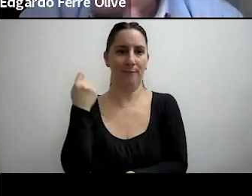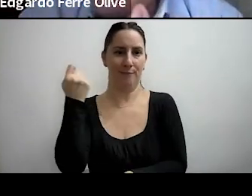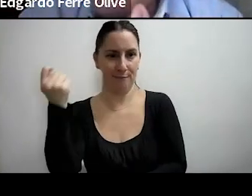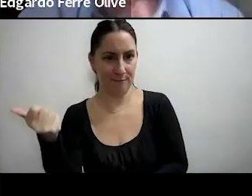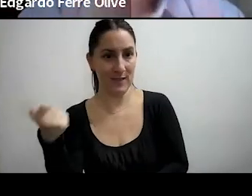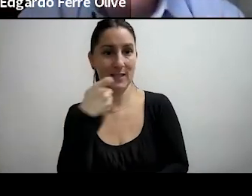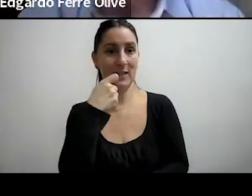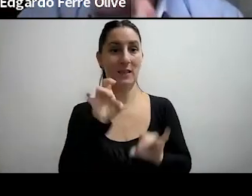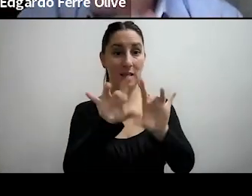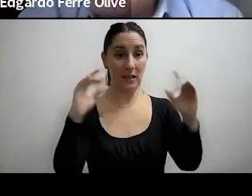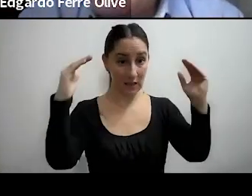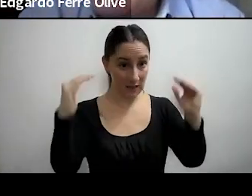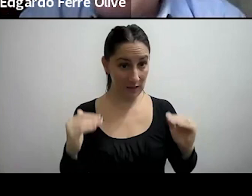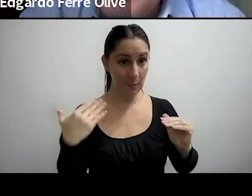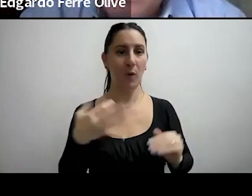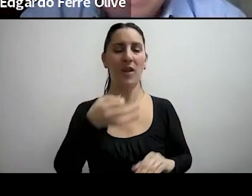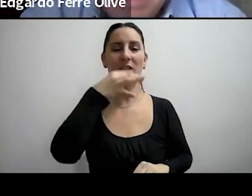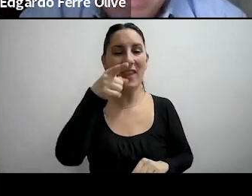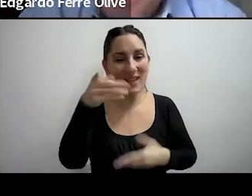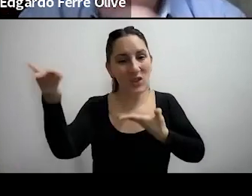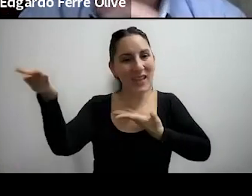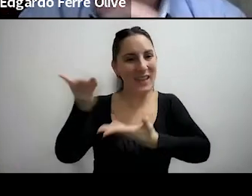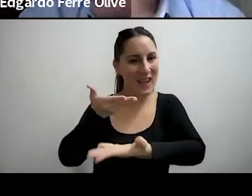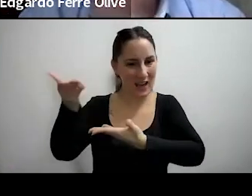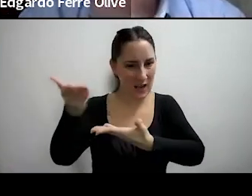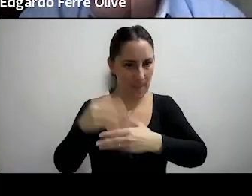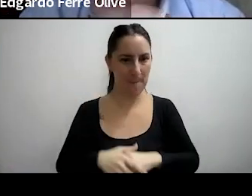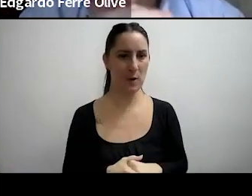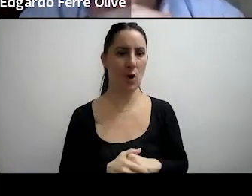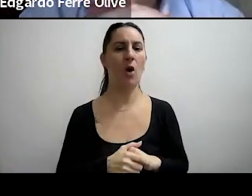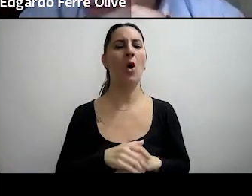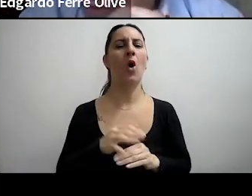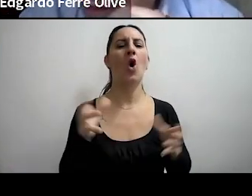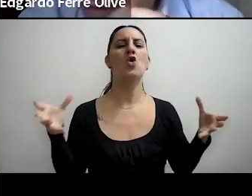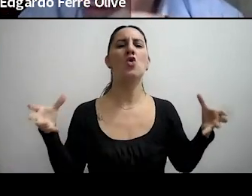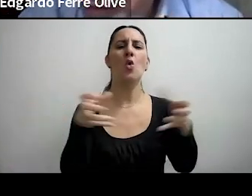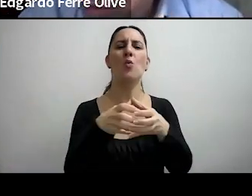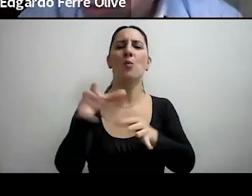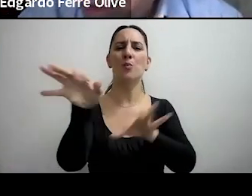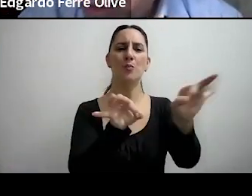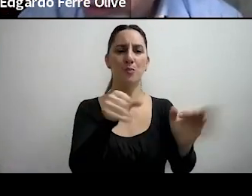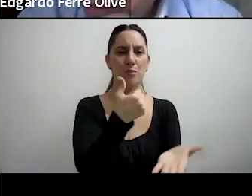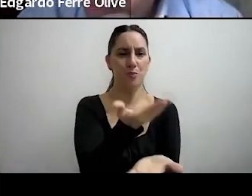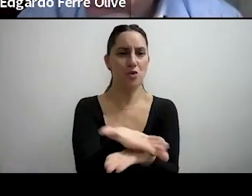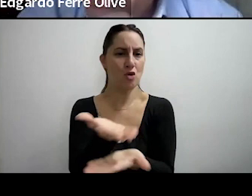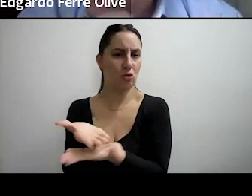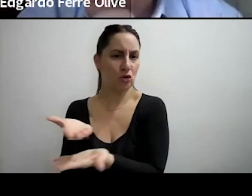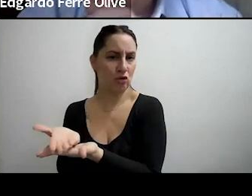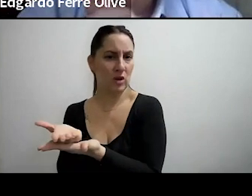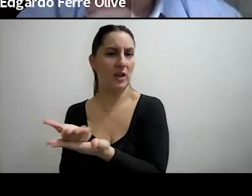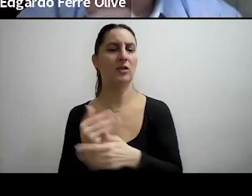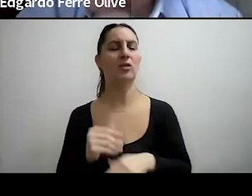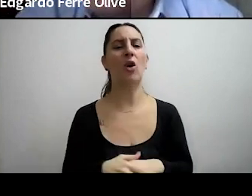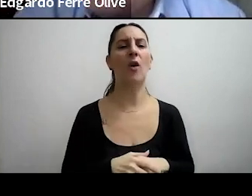disminuía, vendía. Esos son los intercambios de cuotas de emisión. La aplicación conjunta de proyectos se aplicó en el desmembramiento de la Unión de las